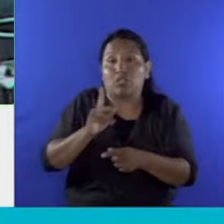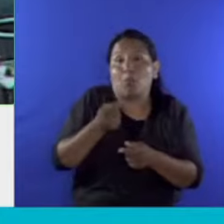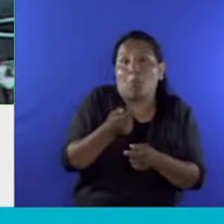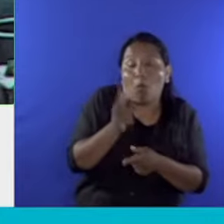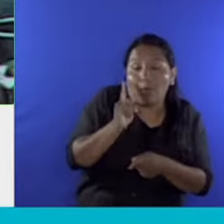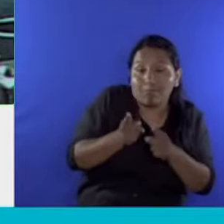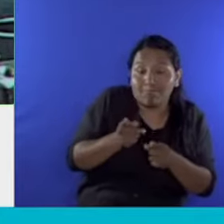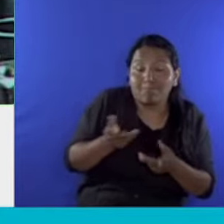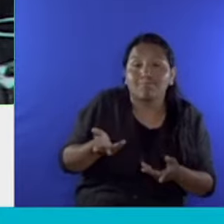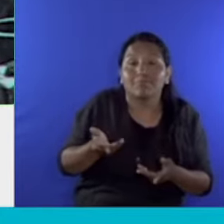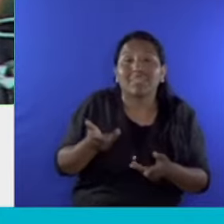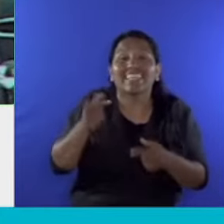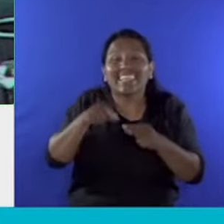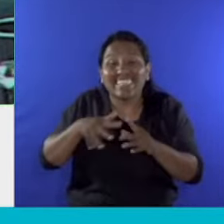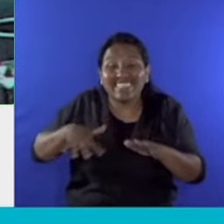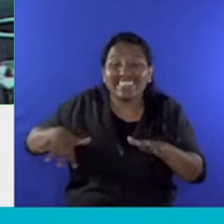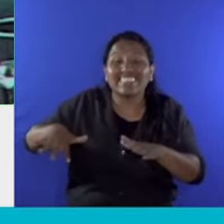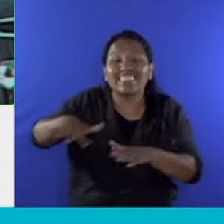En ese contexto